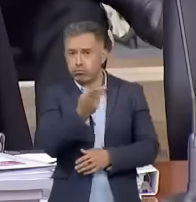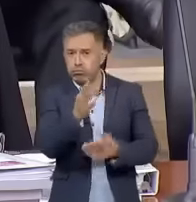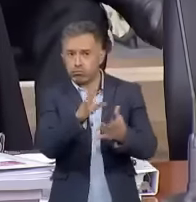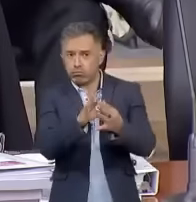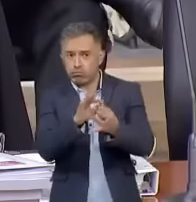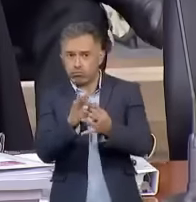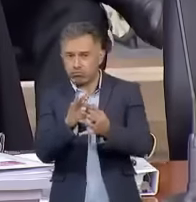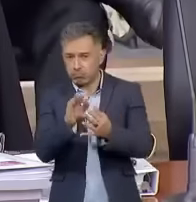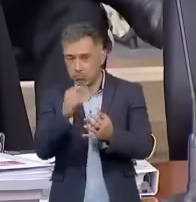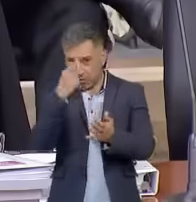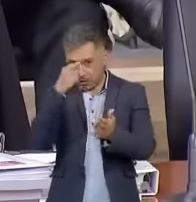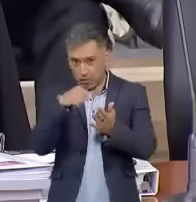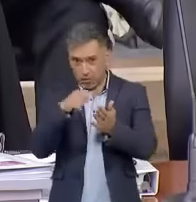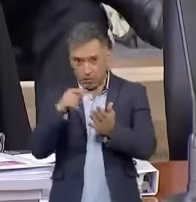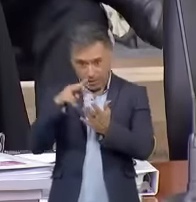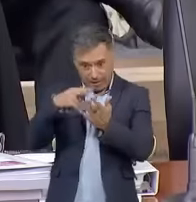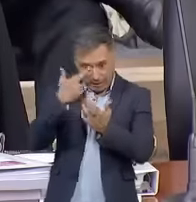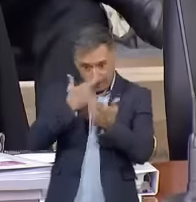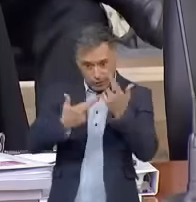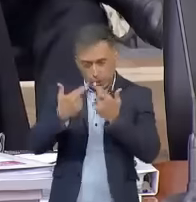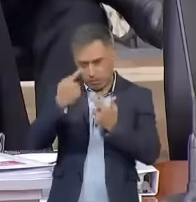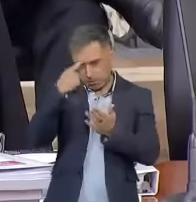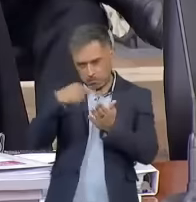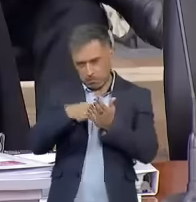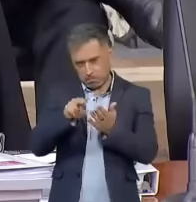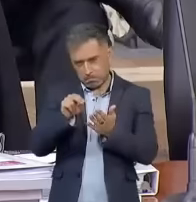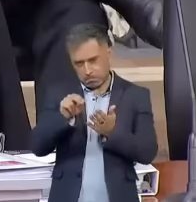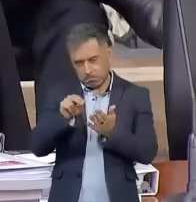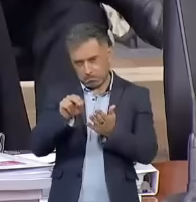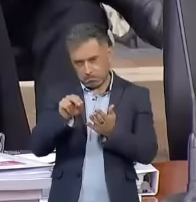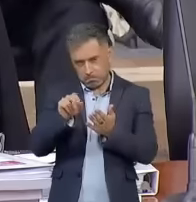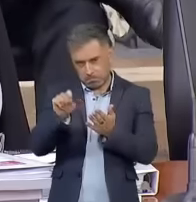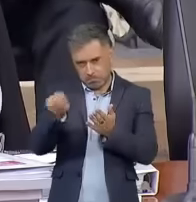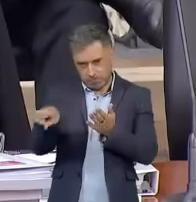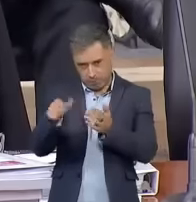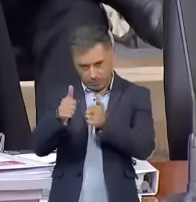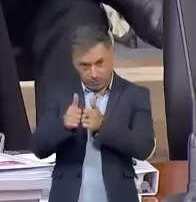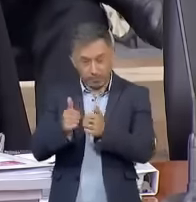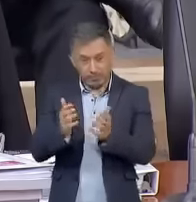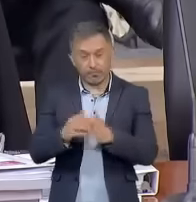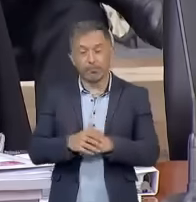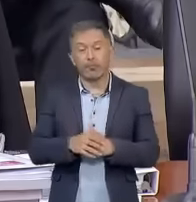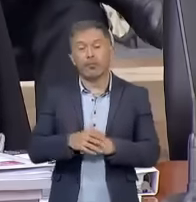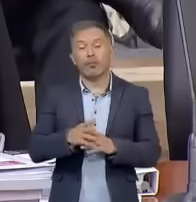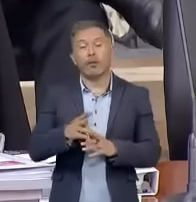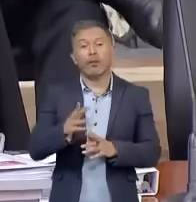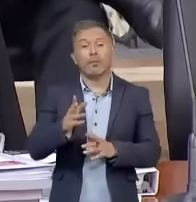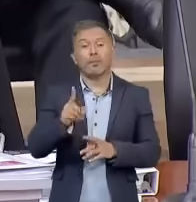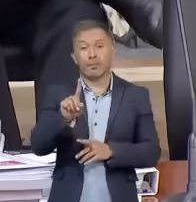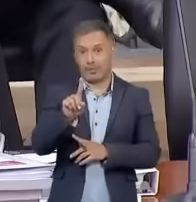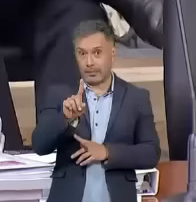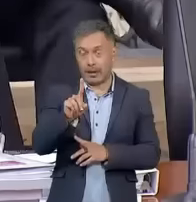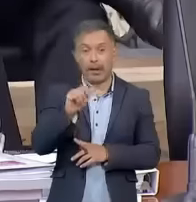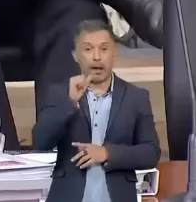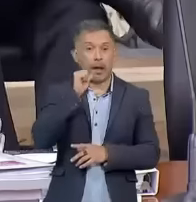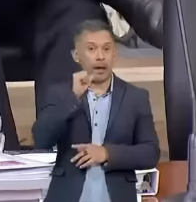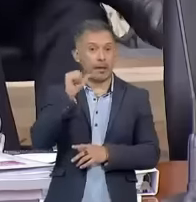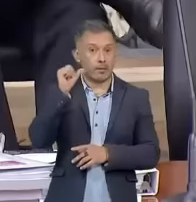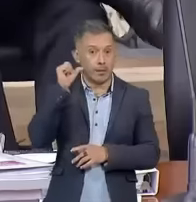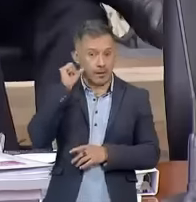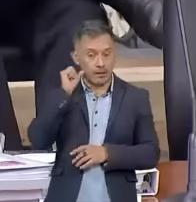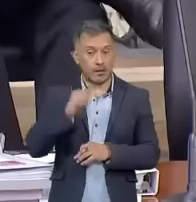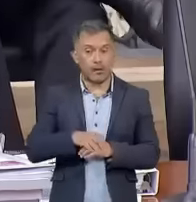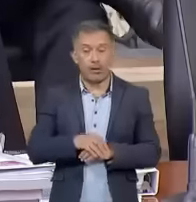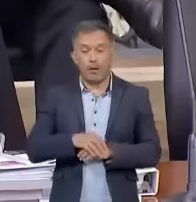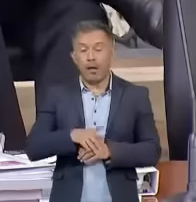a toda posibilidad de esa revisión ahora el día de ayer aquí mientras